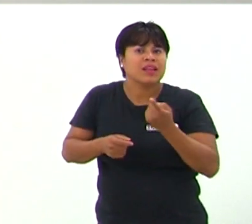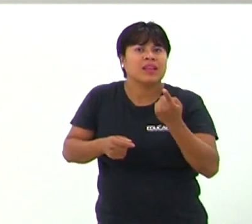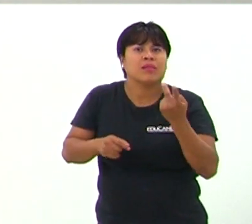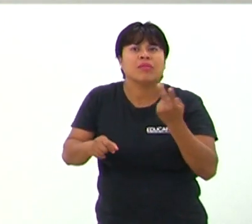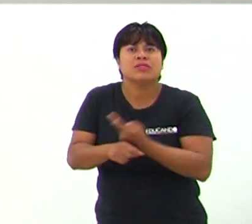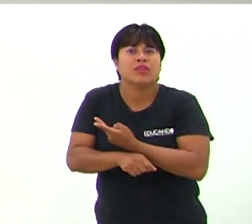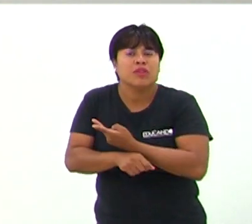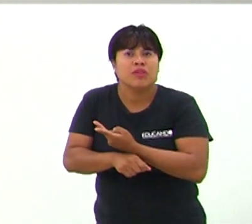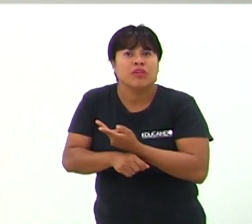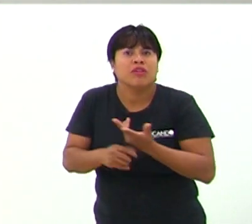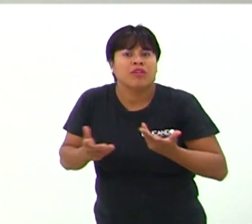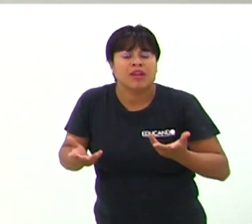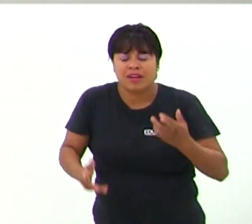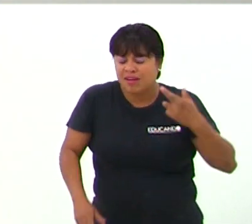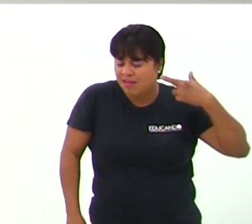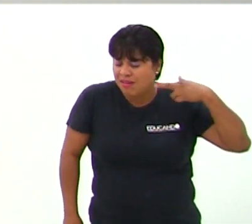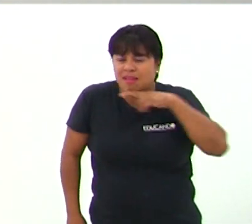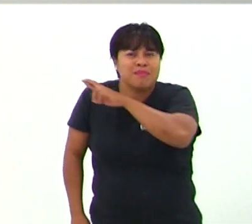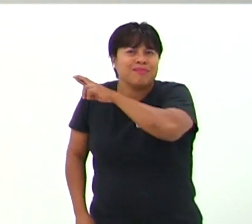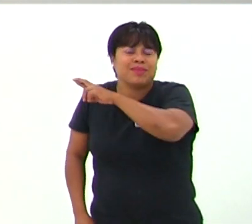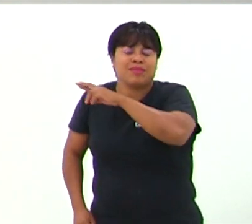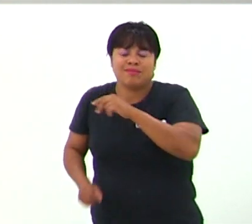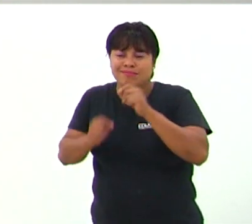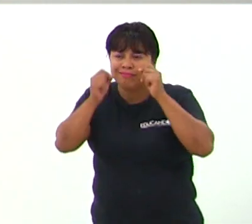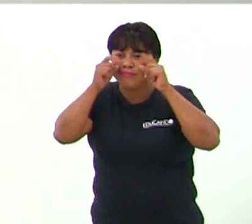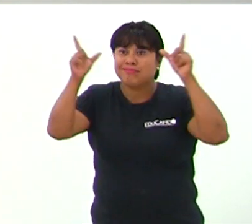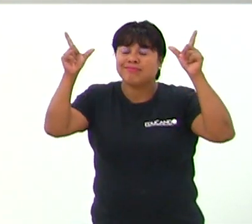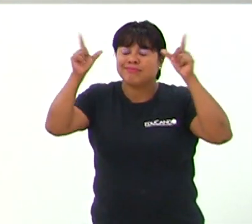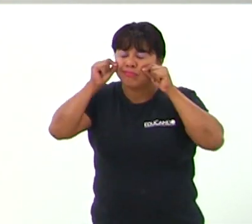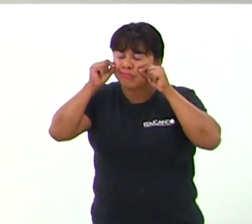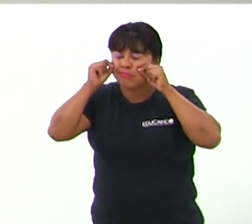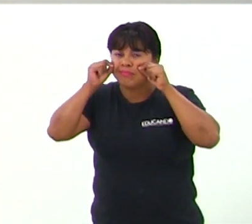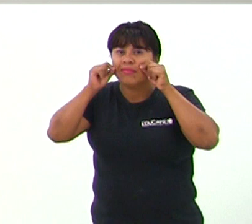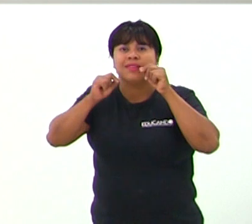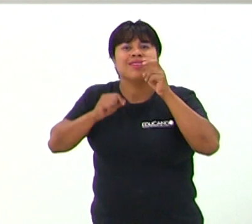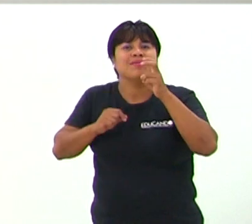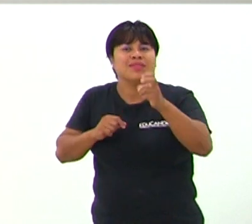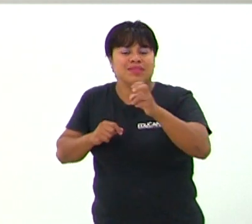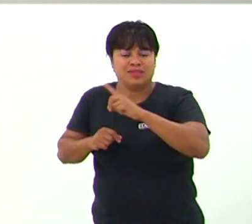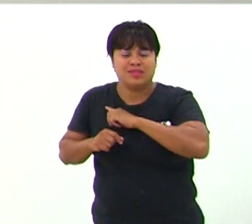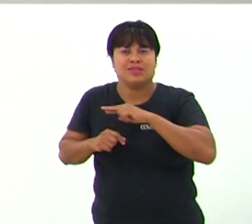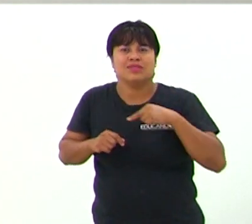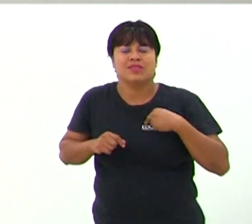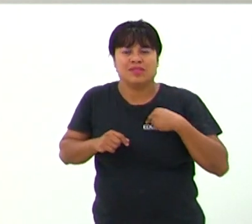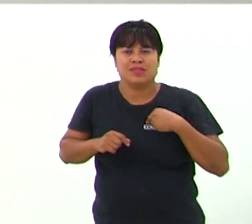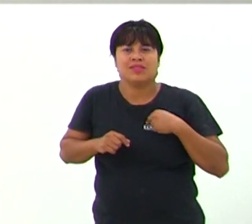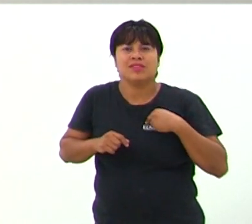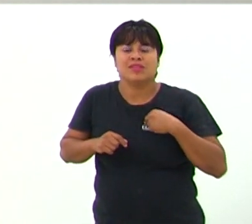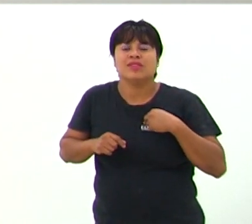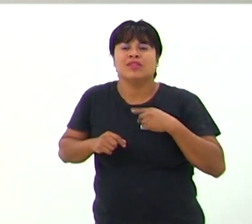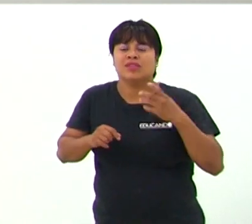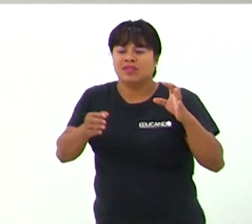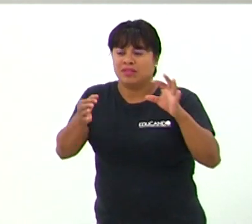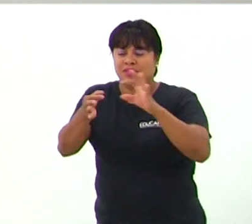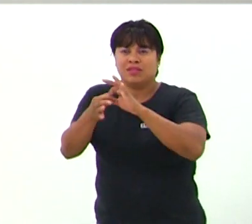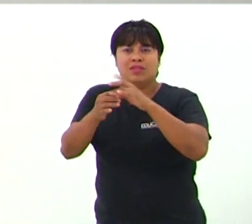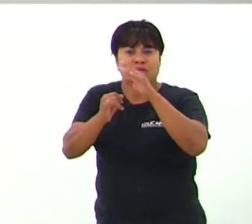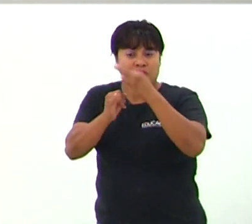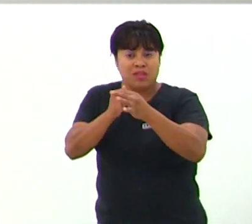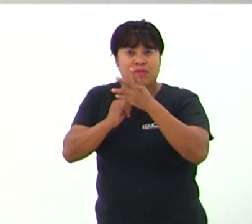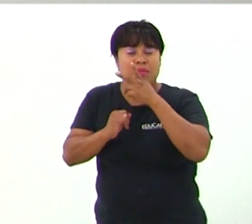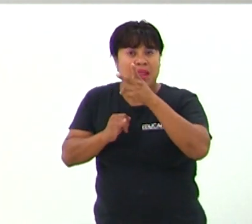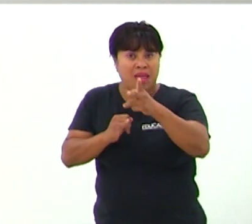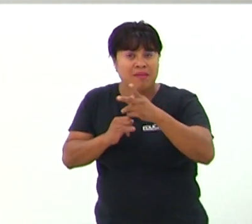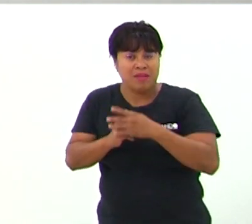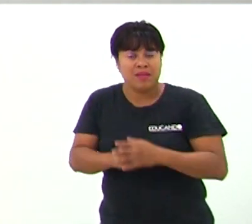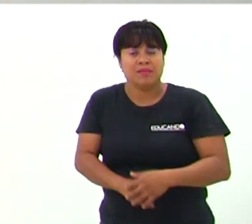de forma rápida, ¿verdad? Por lo tanto, nos queda nuestra última